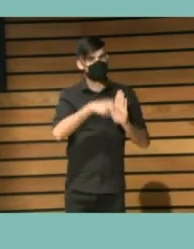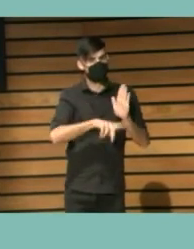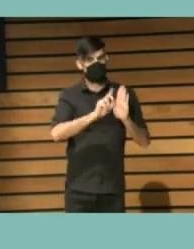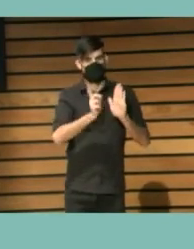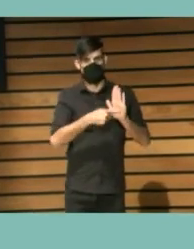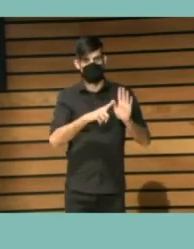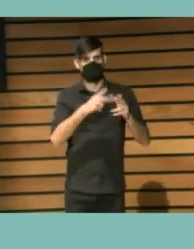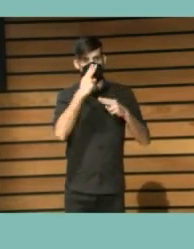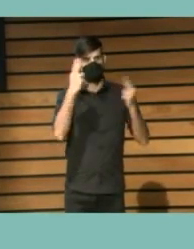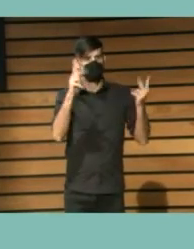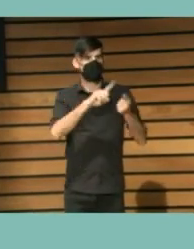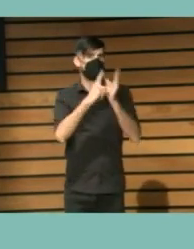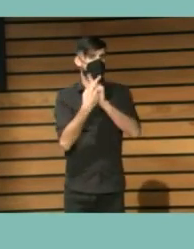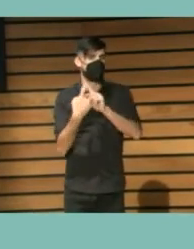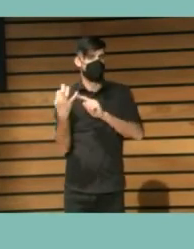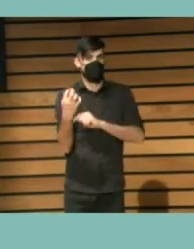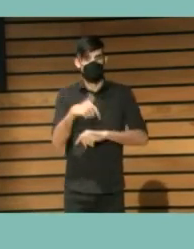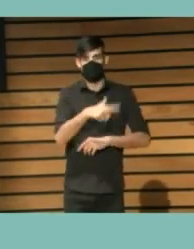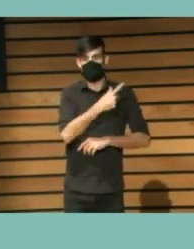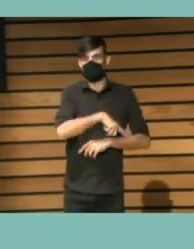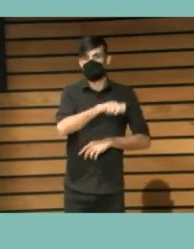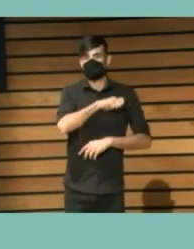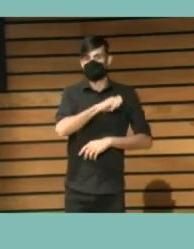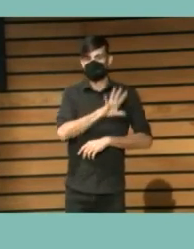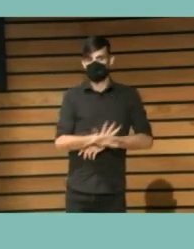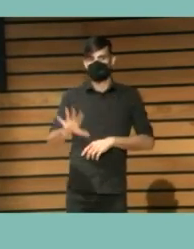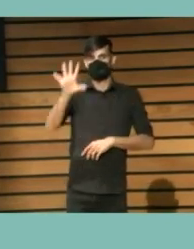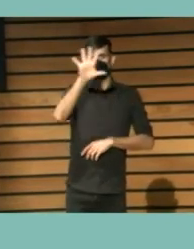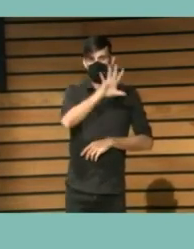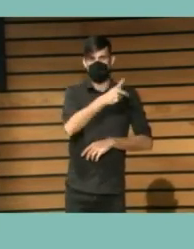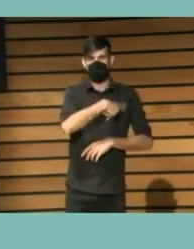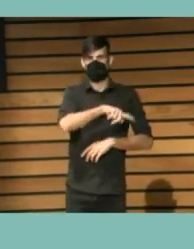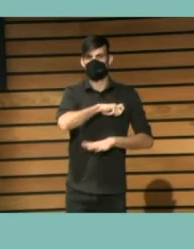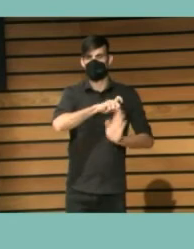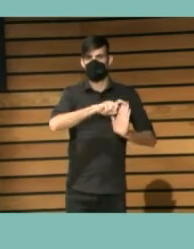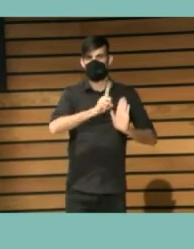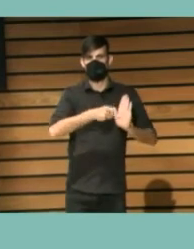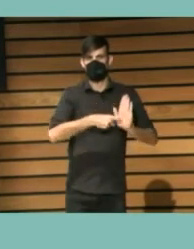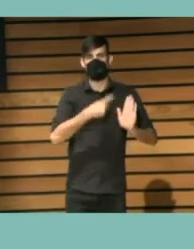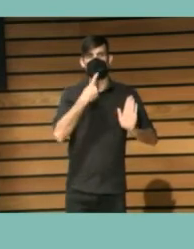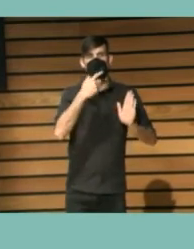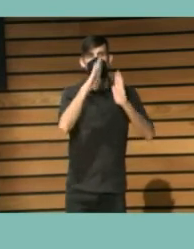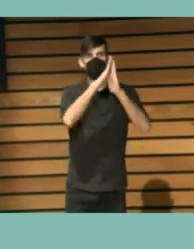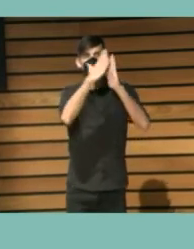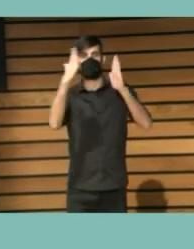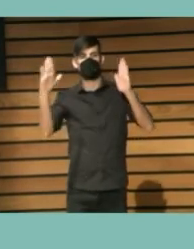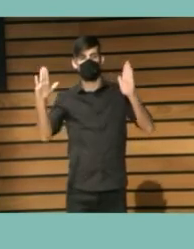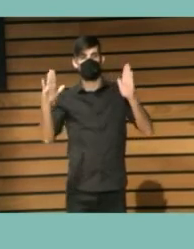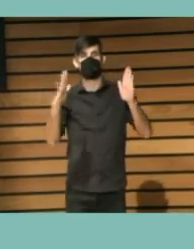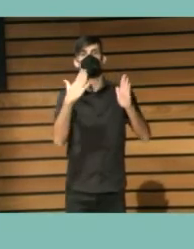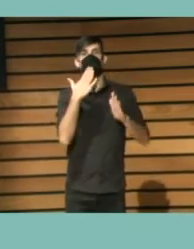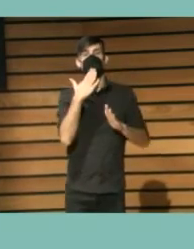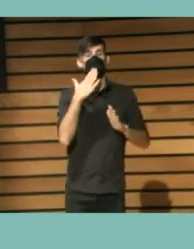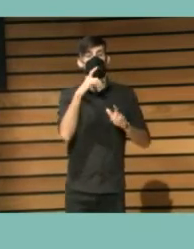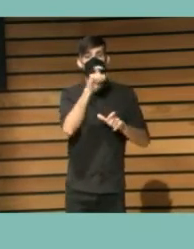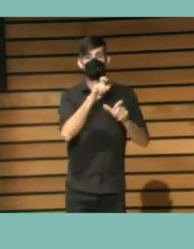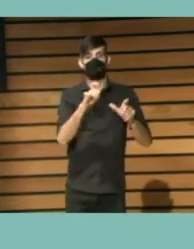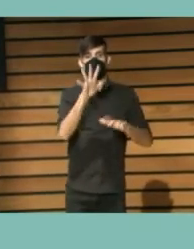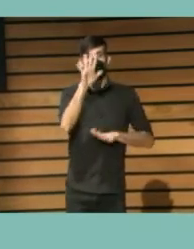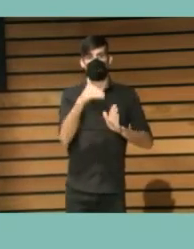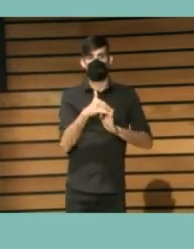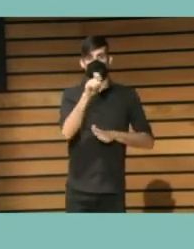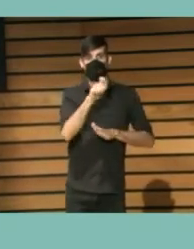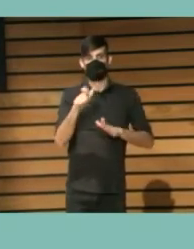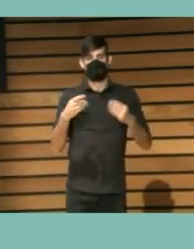nosotros en España tenemos por ley bibliotecas a partir de los 5.000 habitantes por la ley de bases de régimen